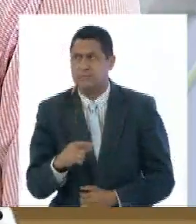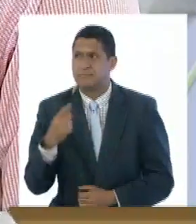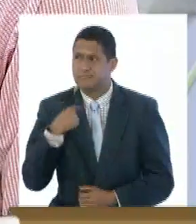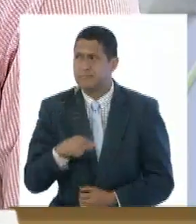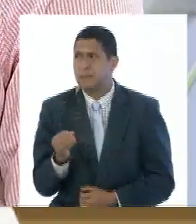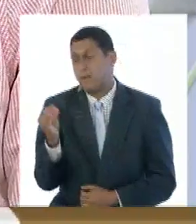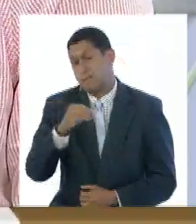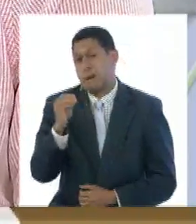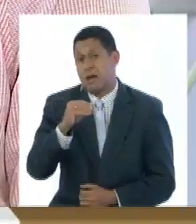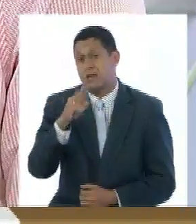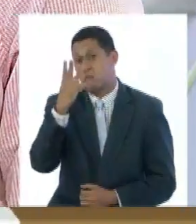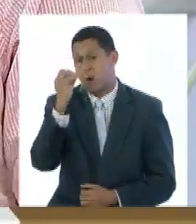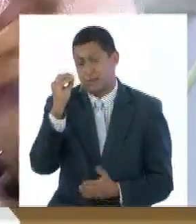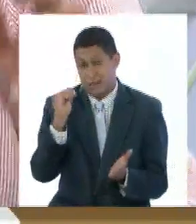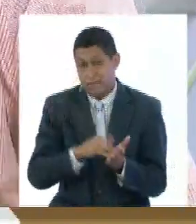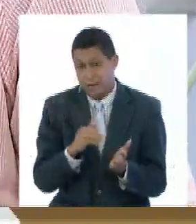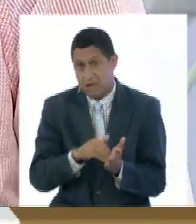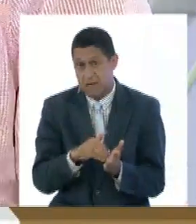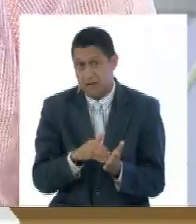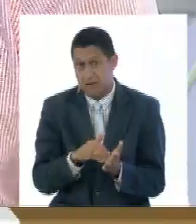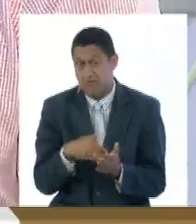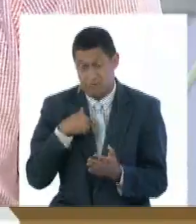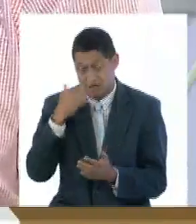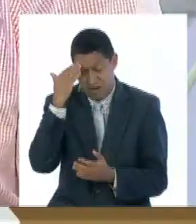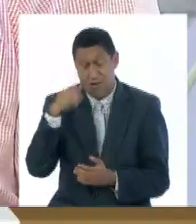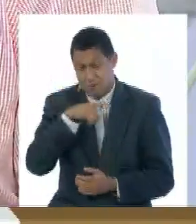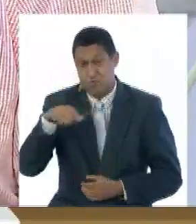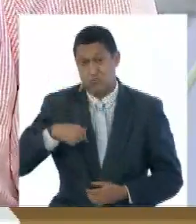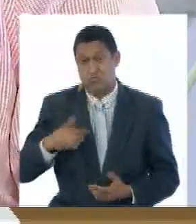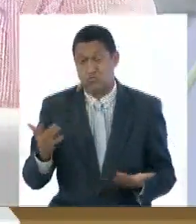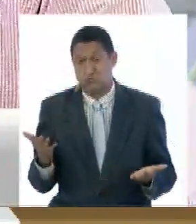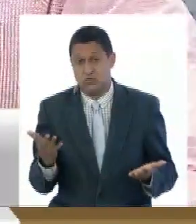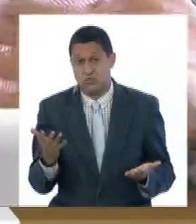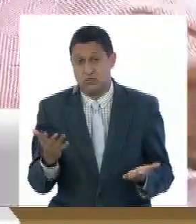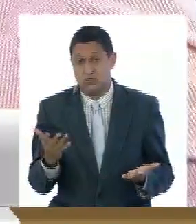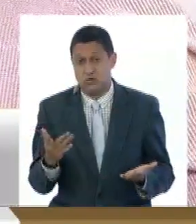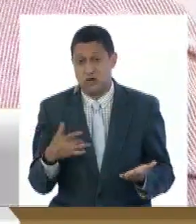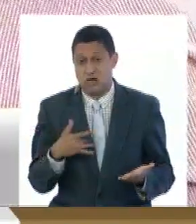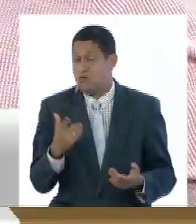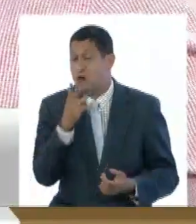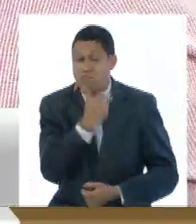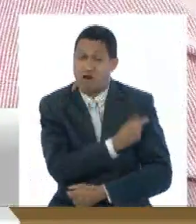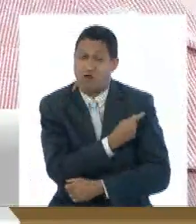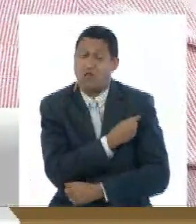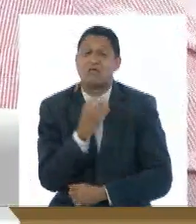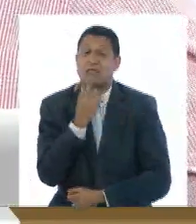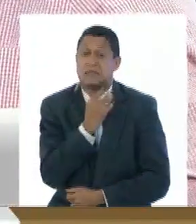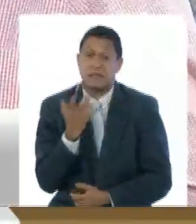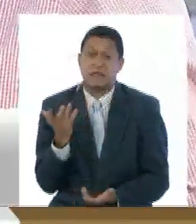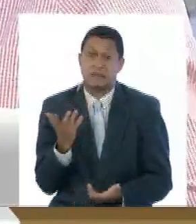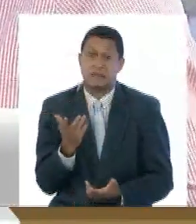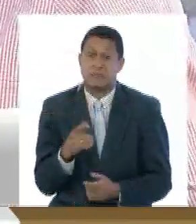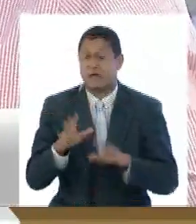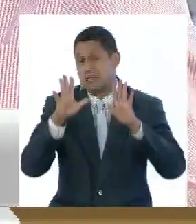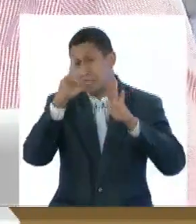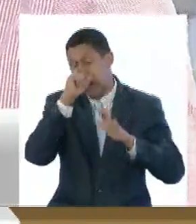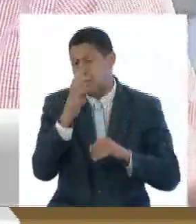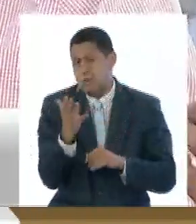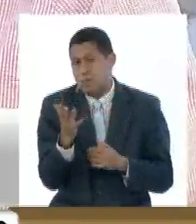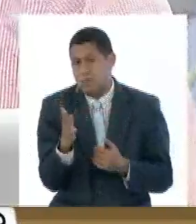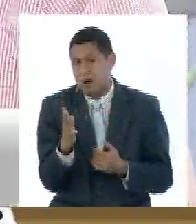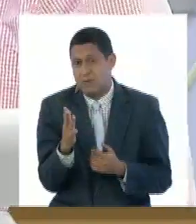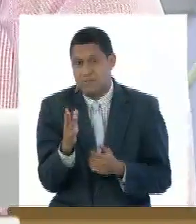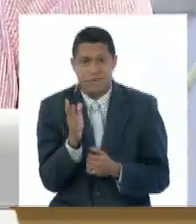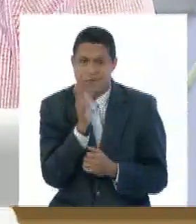un poquito más de 40.000 casos, entre comillas, lo que sabemos. Y hemos dejado de vacunar con difteria de hace ya más de 10 años porque ha